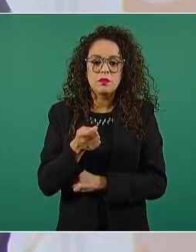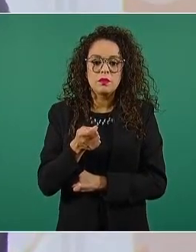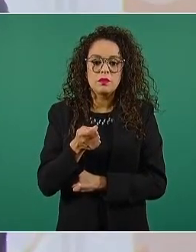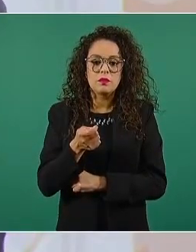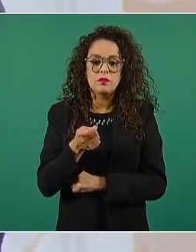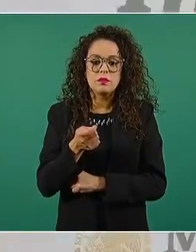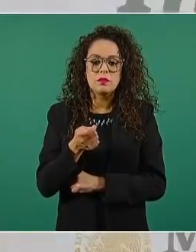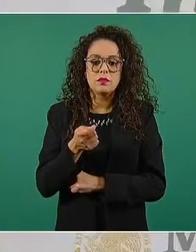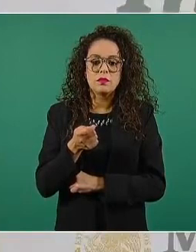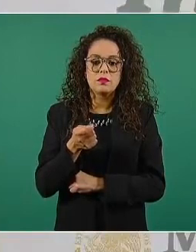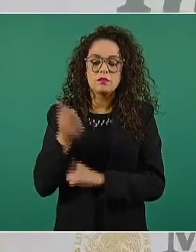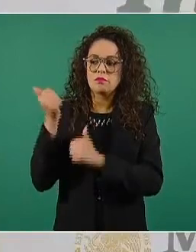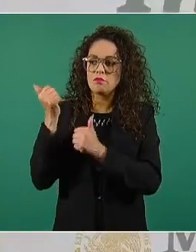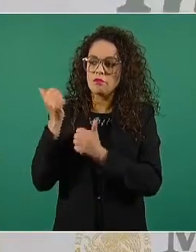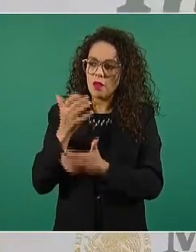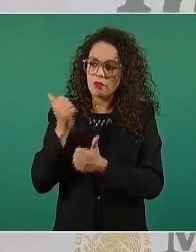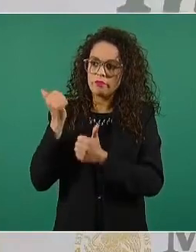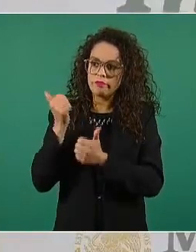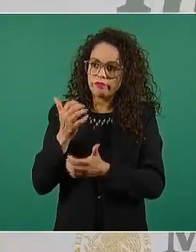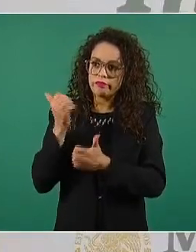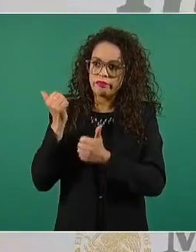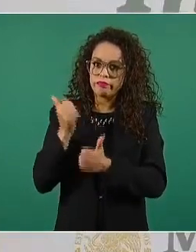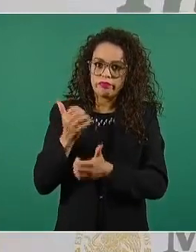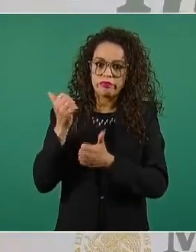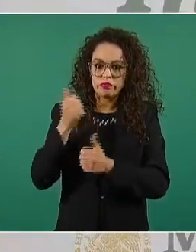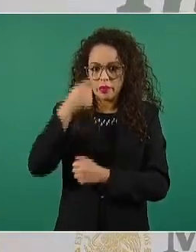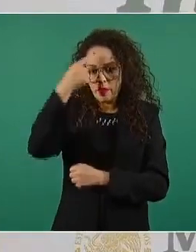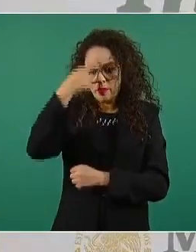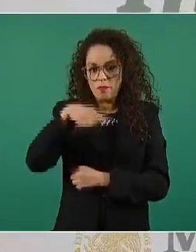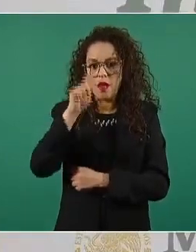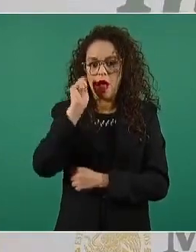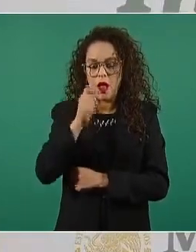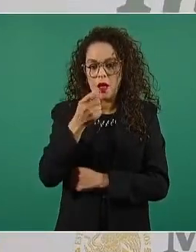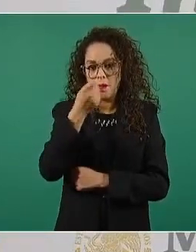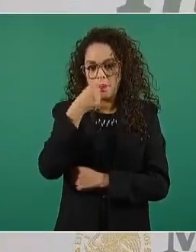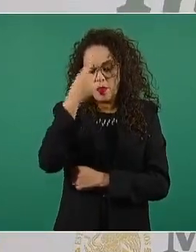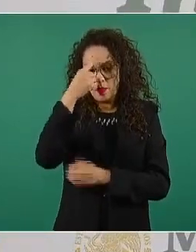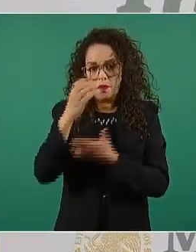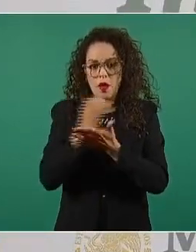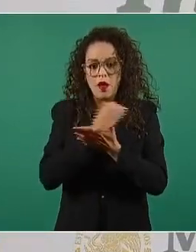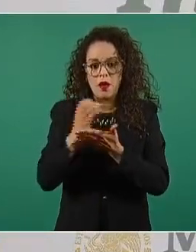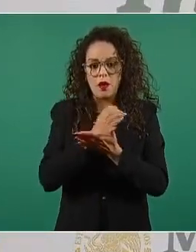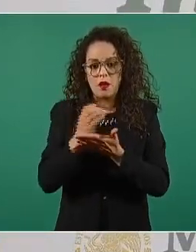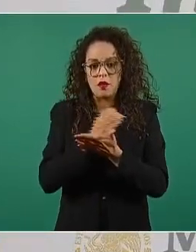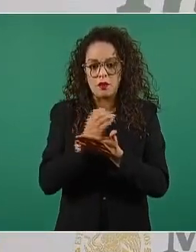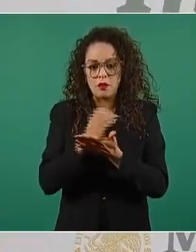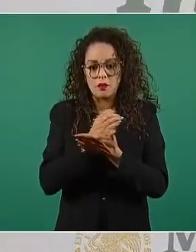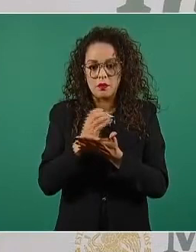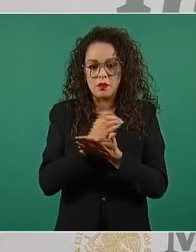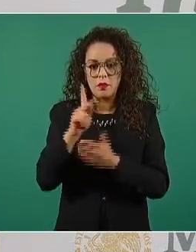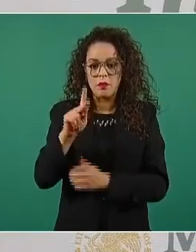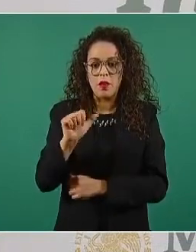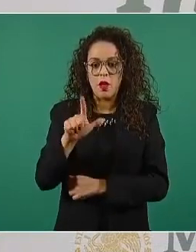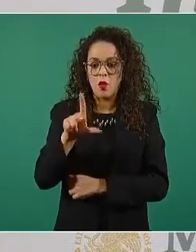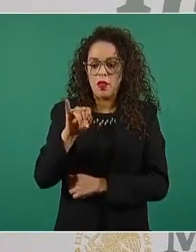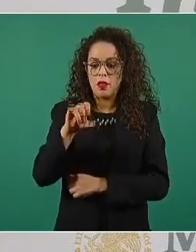quinina para combatir el paludismo y la vacuna contra la viruela,